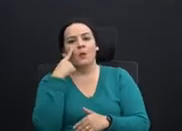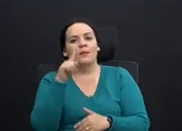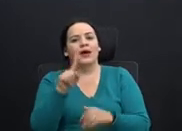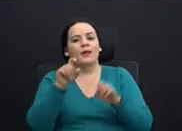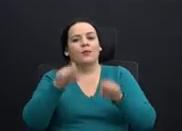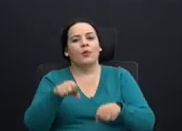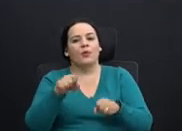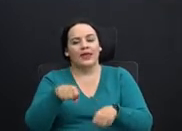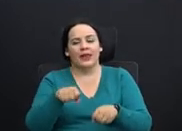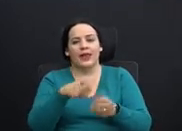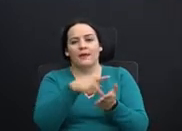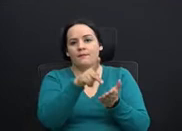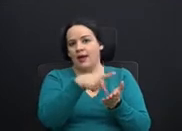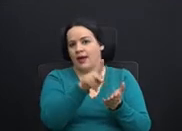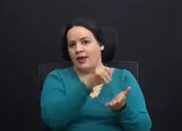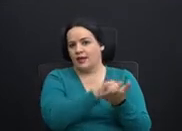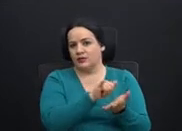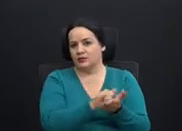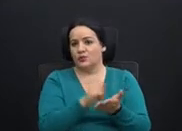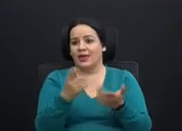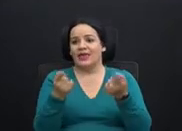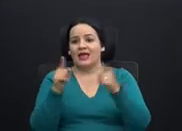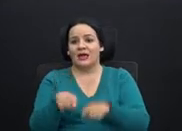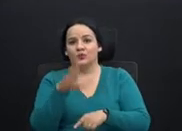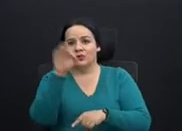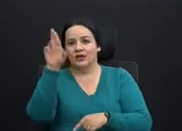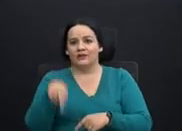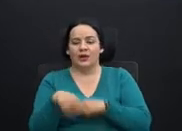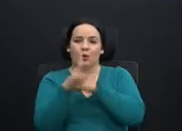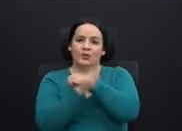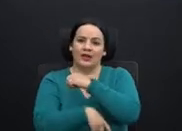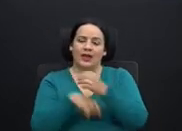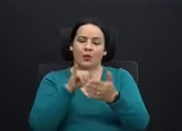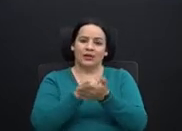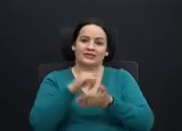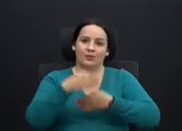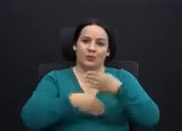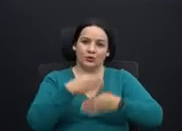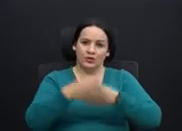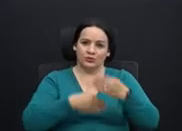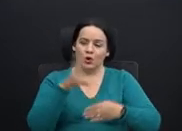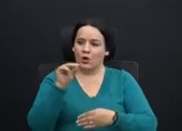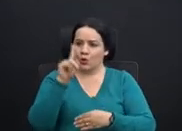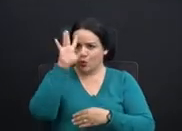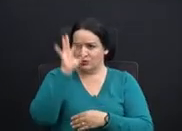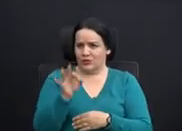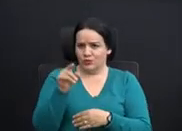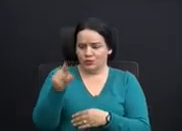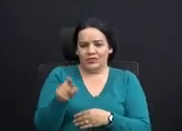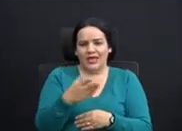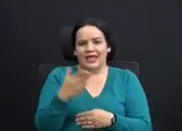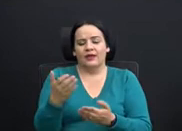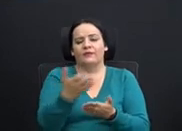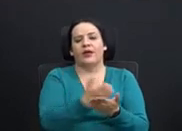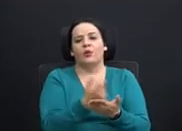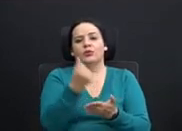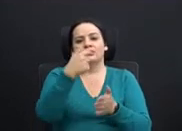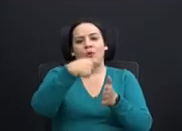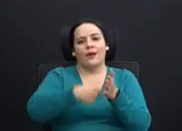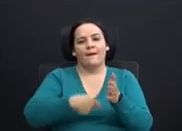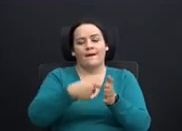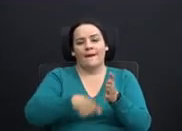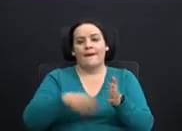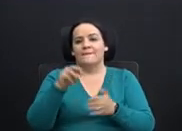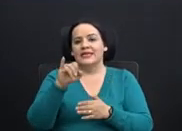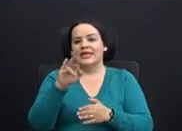cubrir con esta obligación en caso de que Costa Rica sea condenado en este proceso, y no considera usted que la recaudación de impuestos de la minería